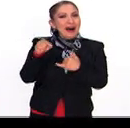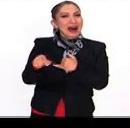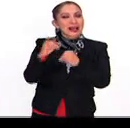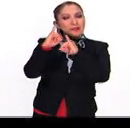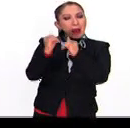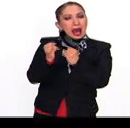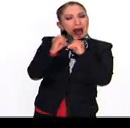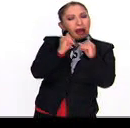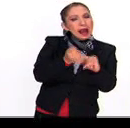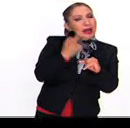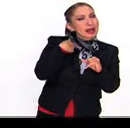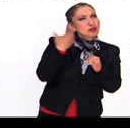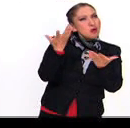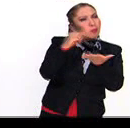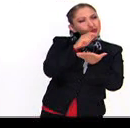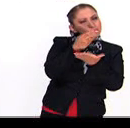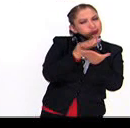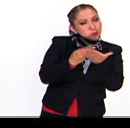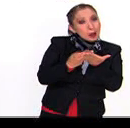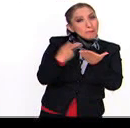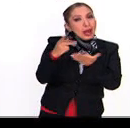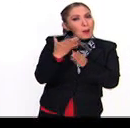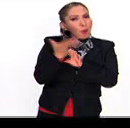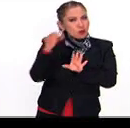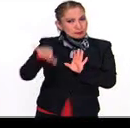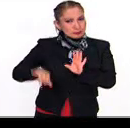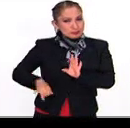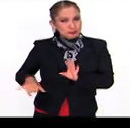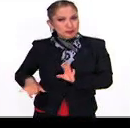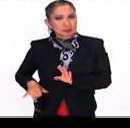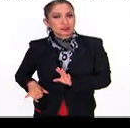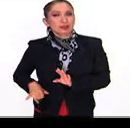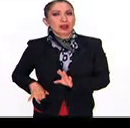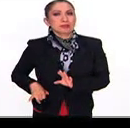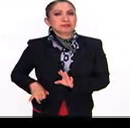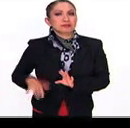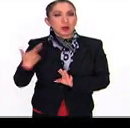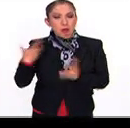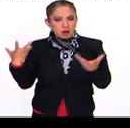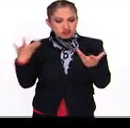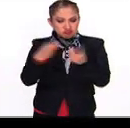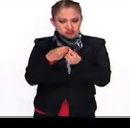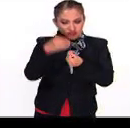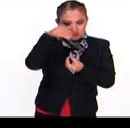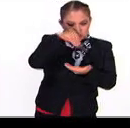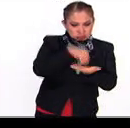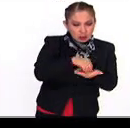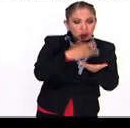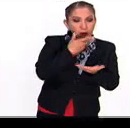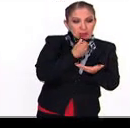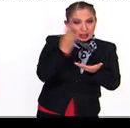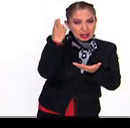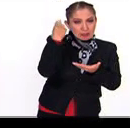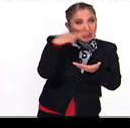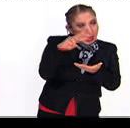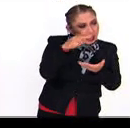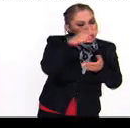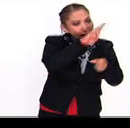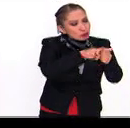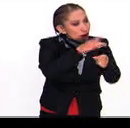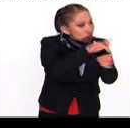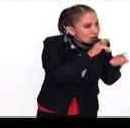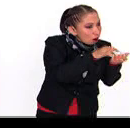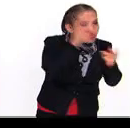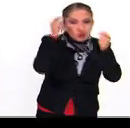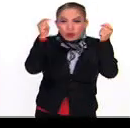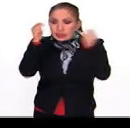en las imágenes que él hacía. Pero de una manera muy interesante, mezclando al viajero naturalista con el